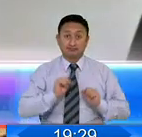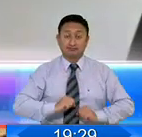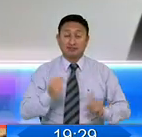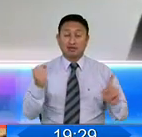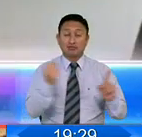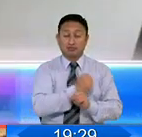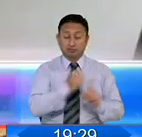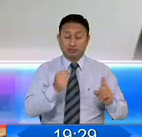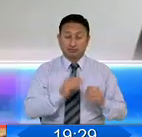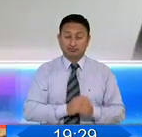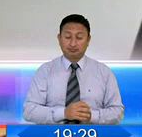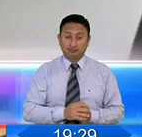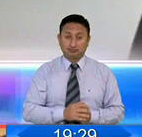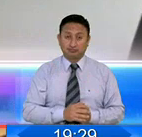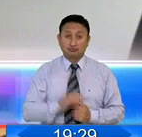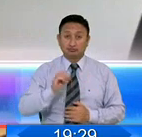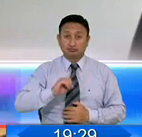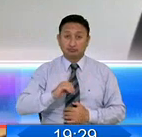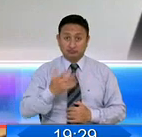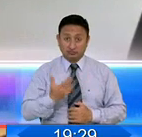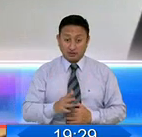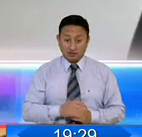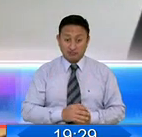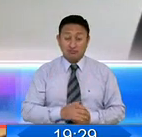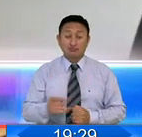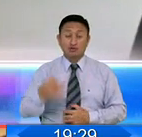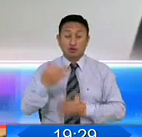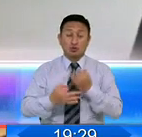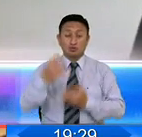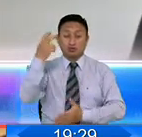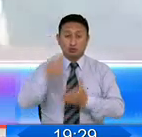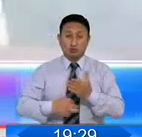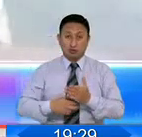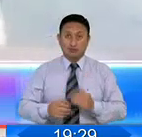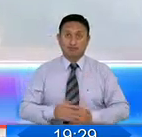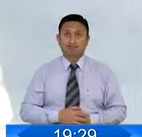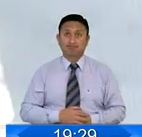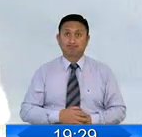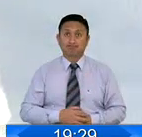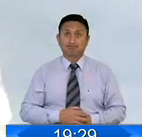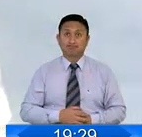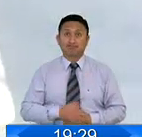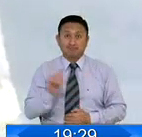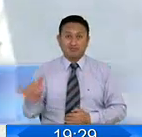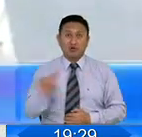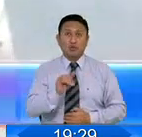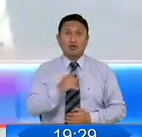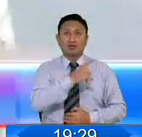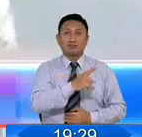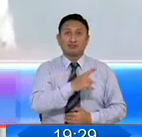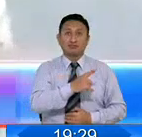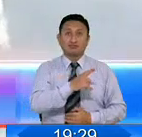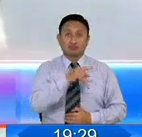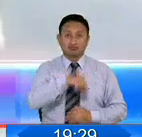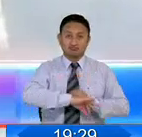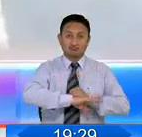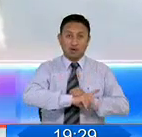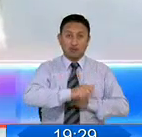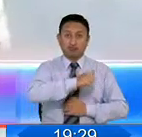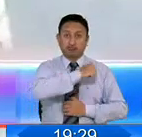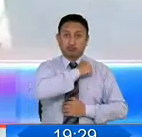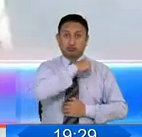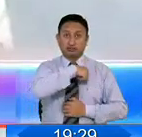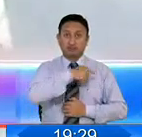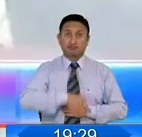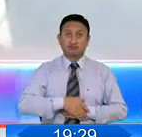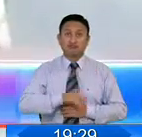puesto donde tienen que estar y sentenciados como debe ser, de acuerdo a la ley. El modus operandi es similar en la mayoría de robos y asaltos. Se mueven por las